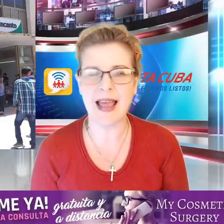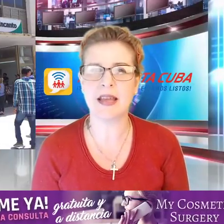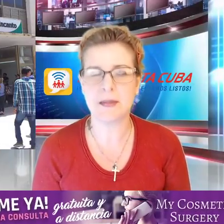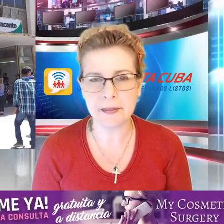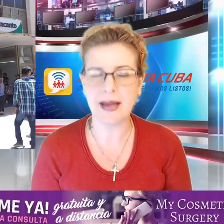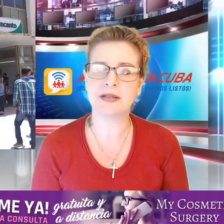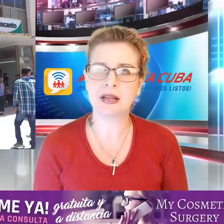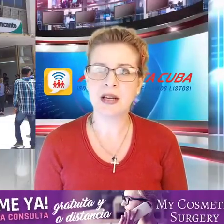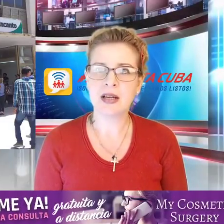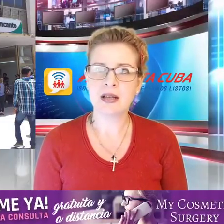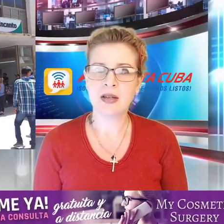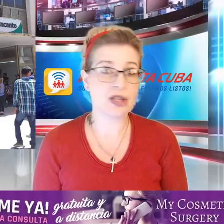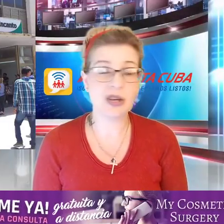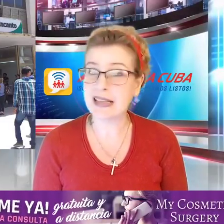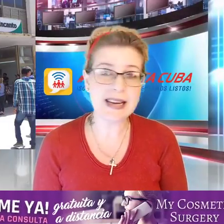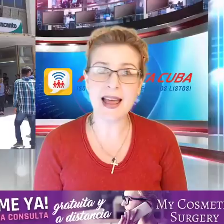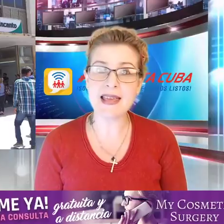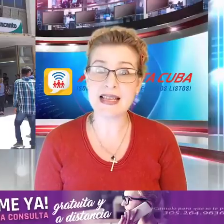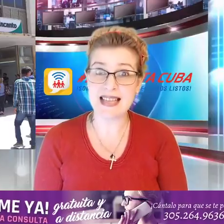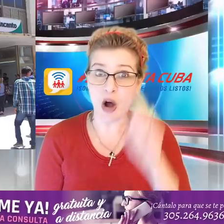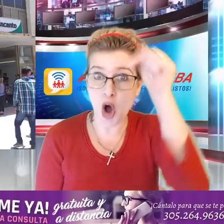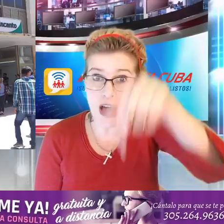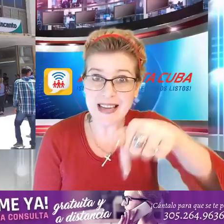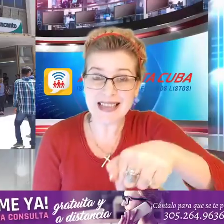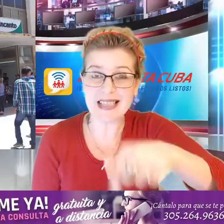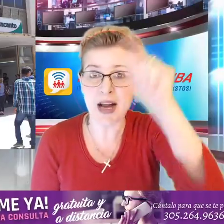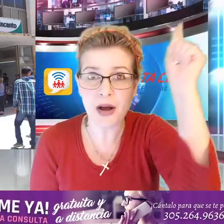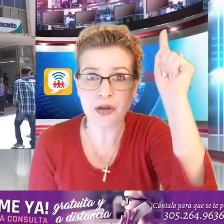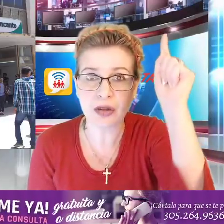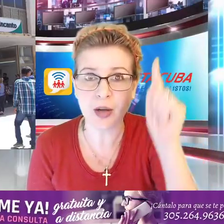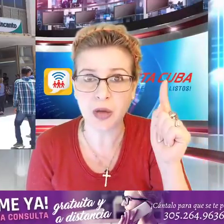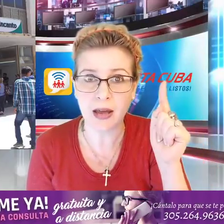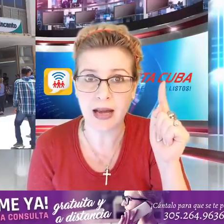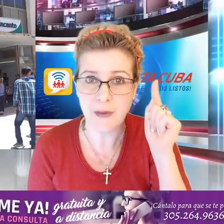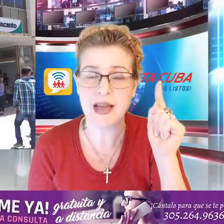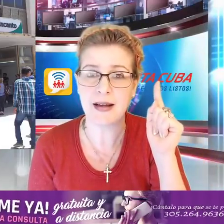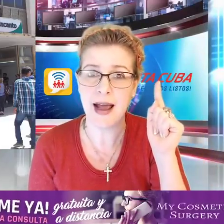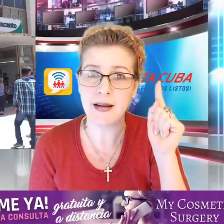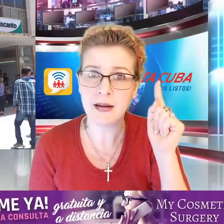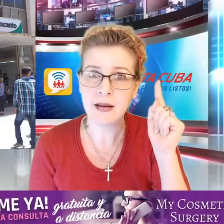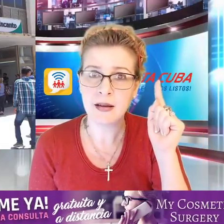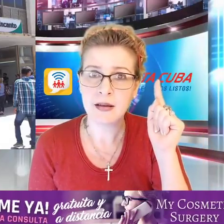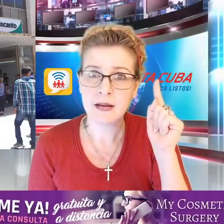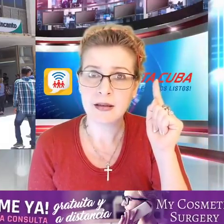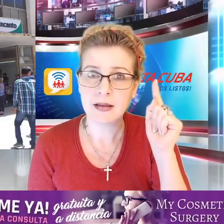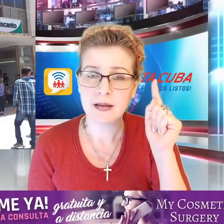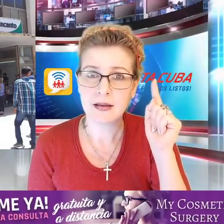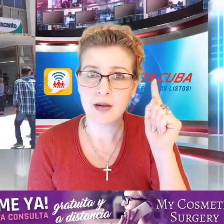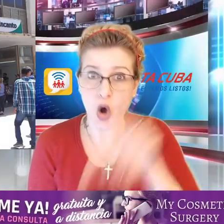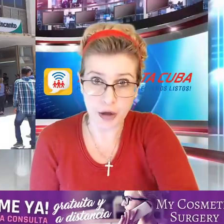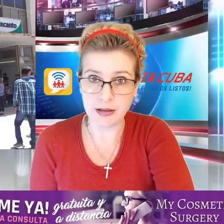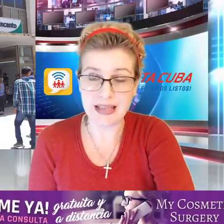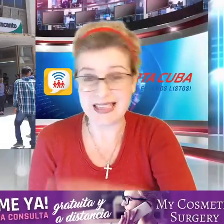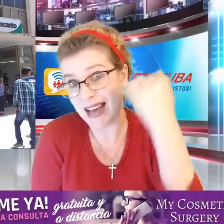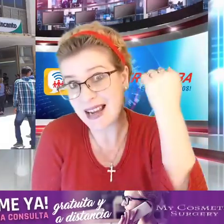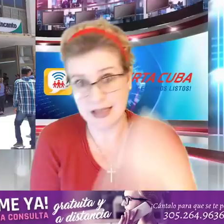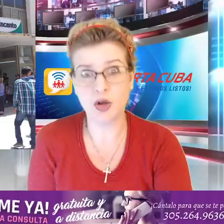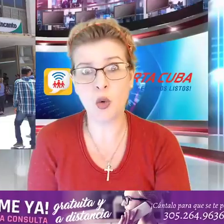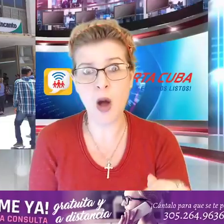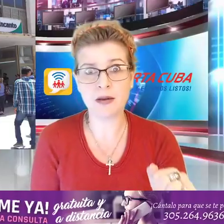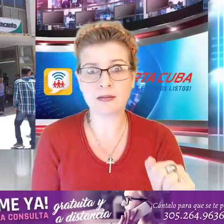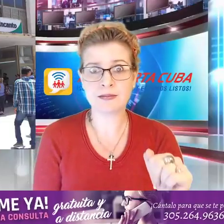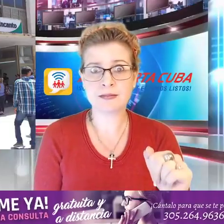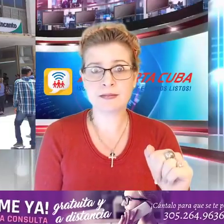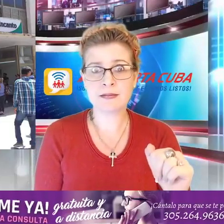los cree nadie, mi hermano. No se los cree nadie. Si hoy es que cerraron la frontera ustedes en la vida real. Hoy. Y siguen